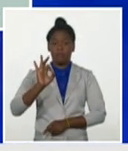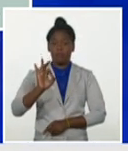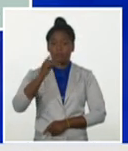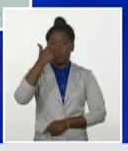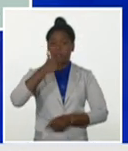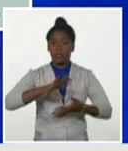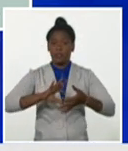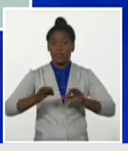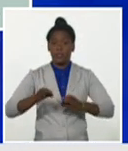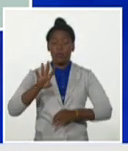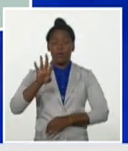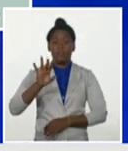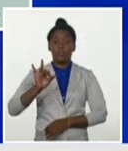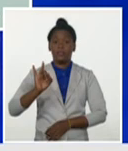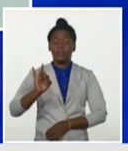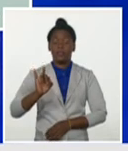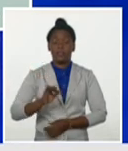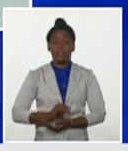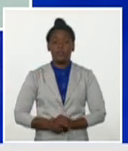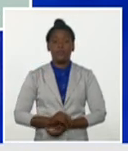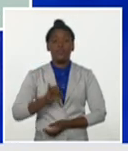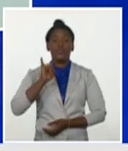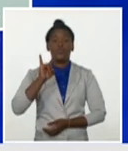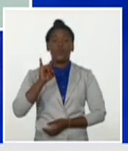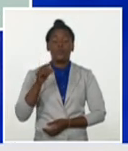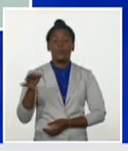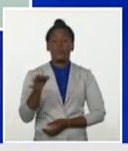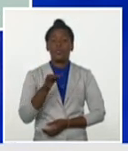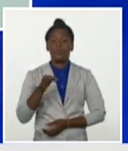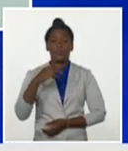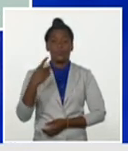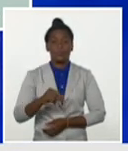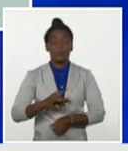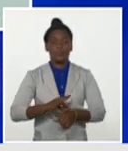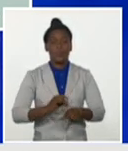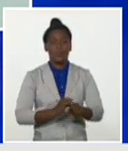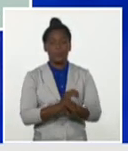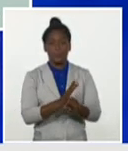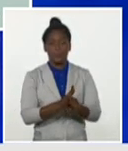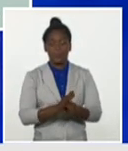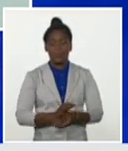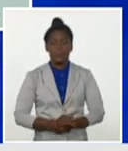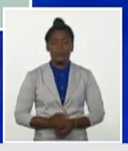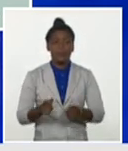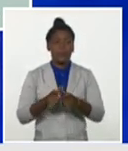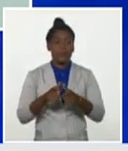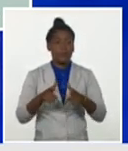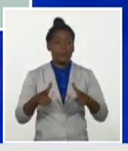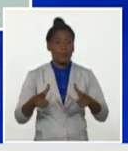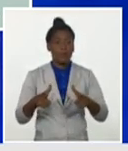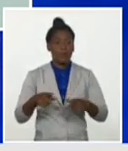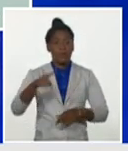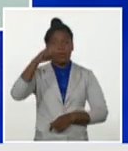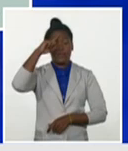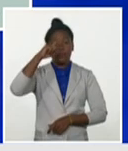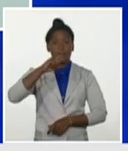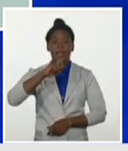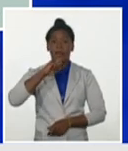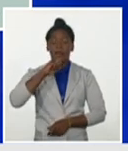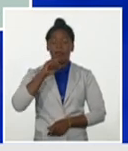abarca 9 de sus 11 municipios. El mayor número en San Antonio de los Baños,